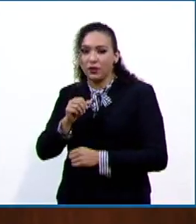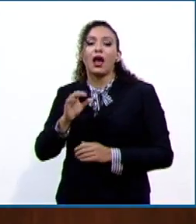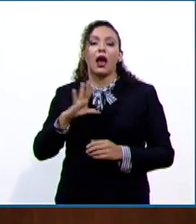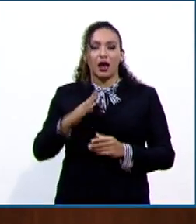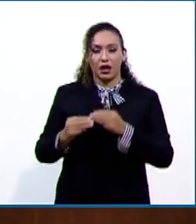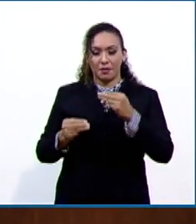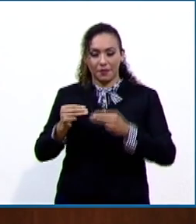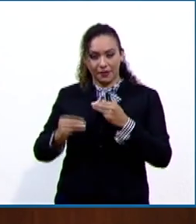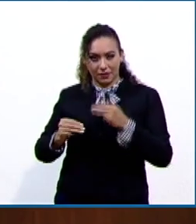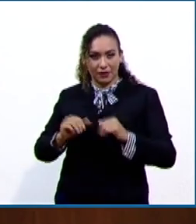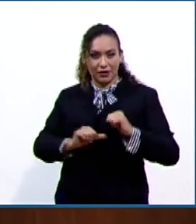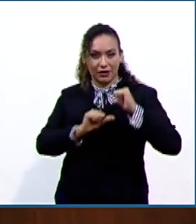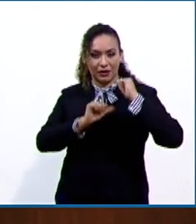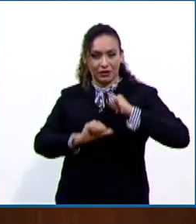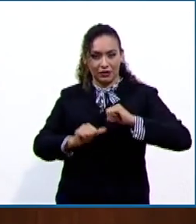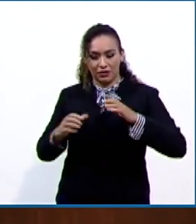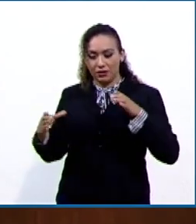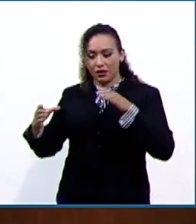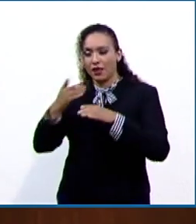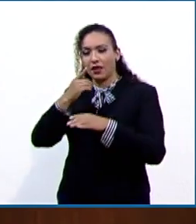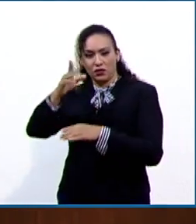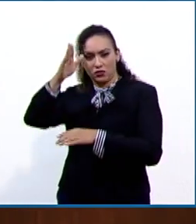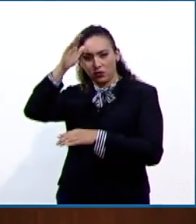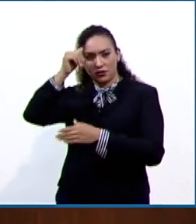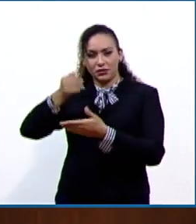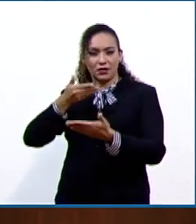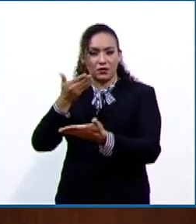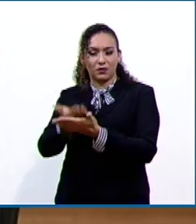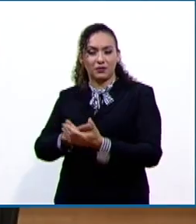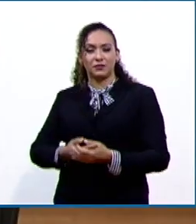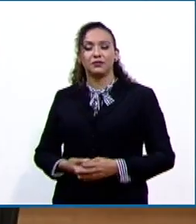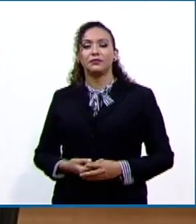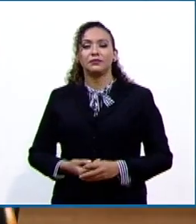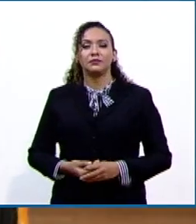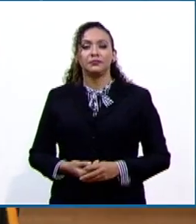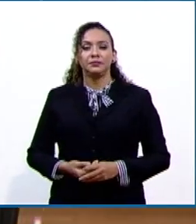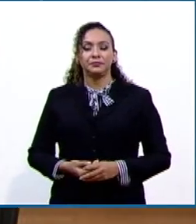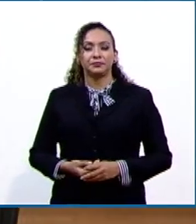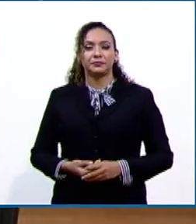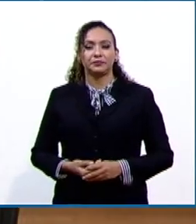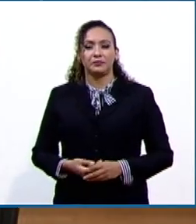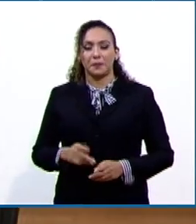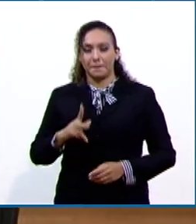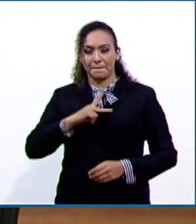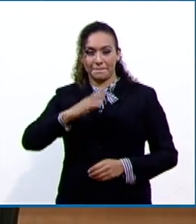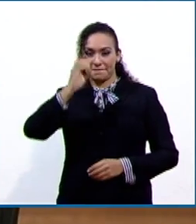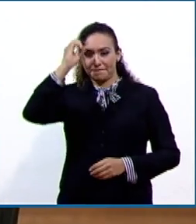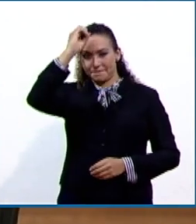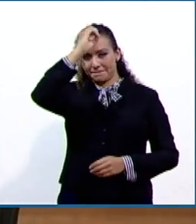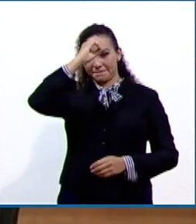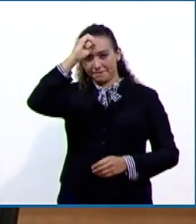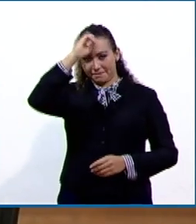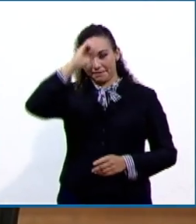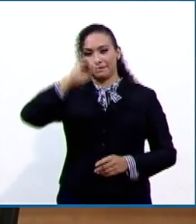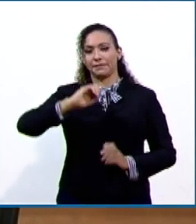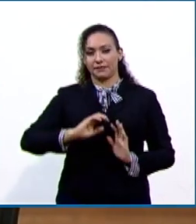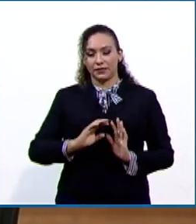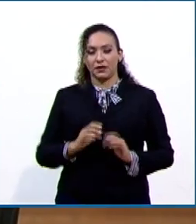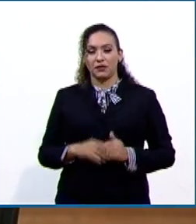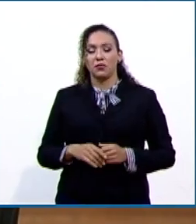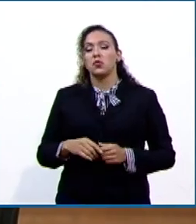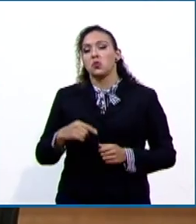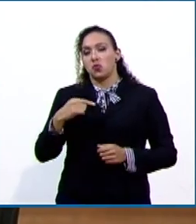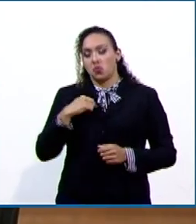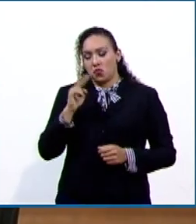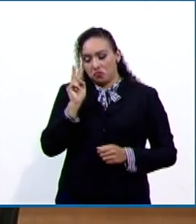Reyes Rodríguez Mondragón votaron en contra de la propuesta. En mi consideración, este asunto, la resolución de